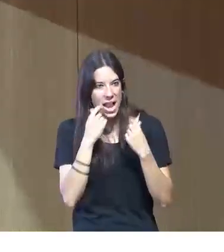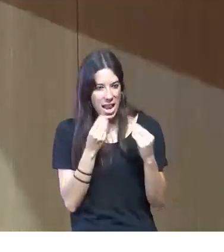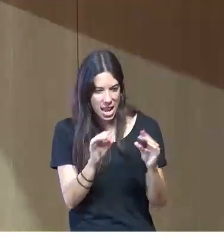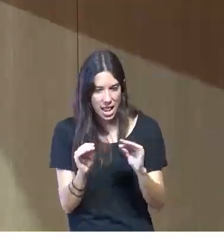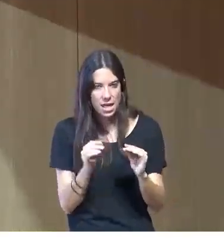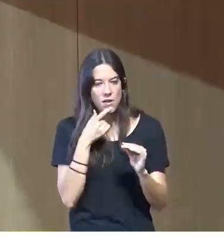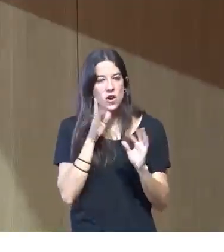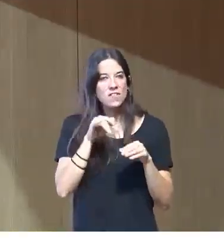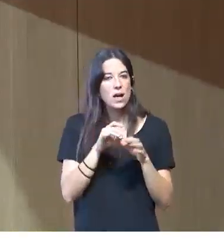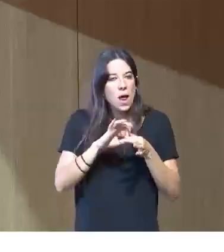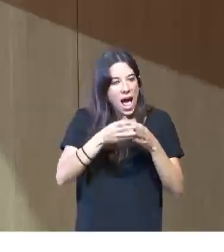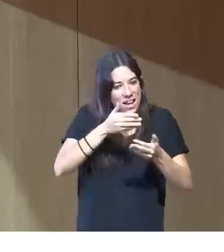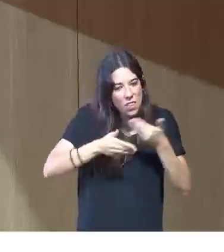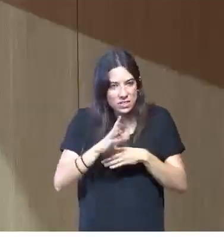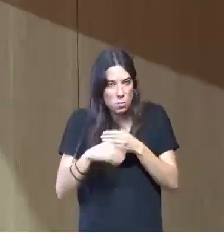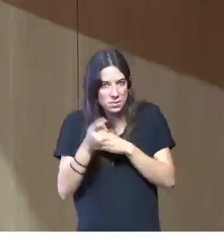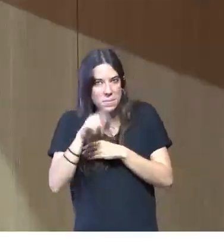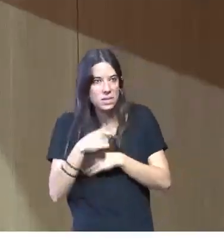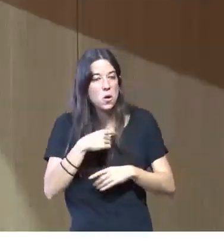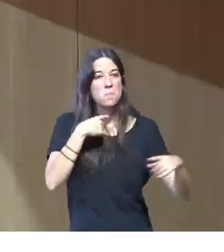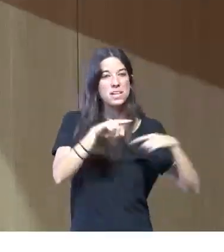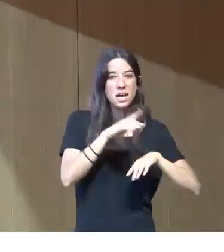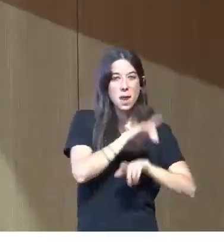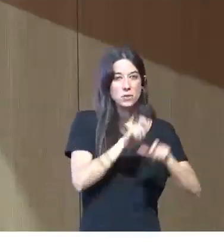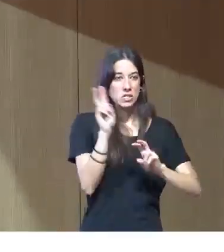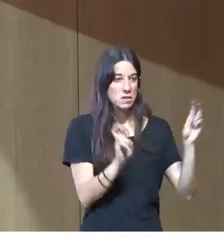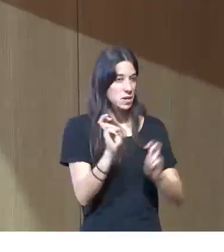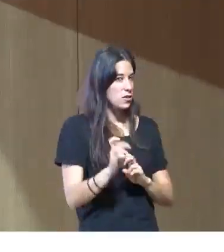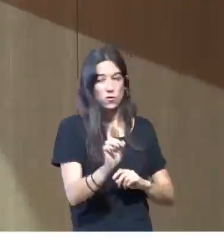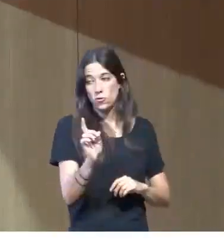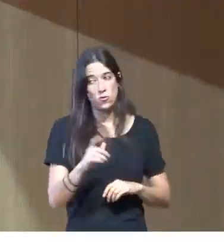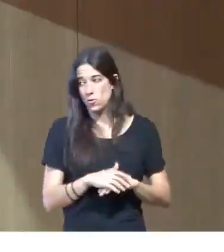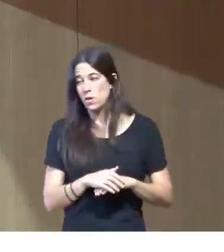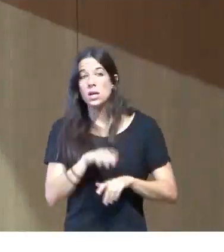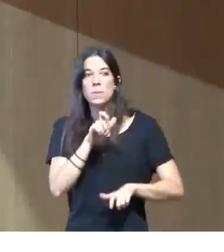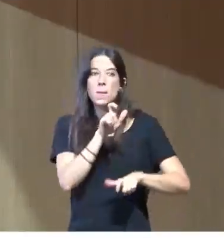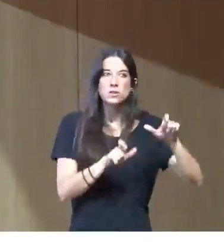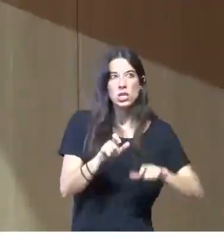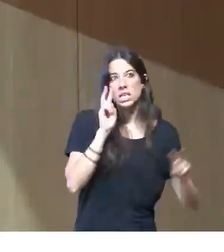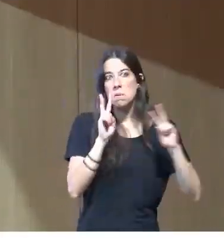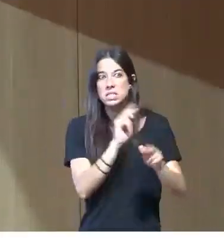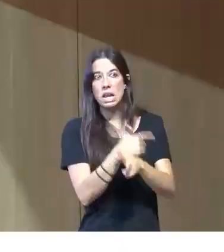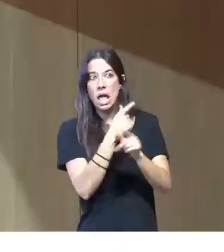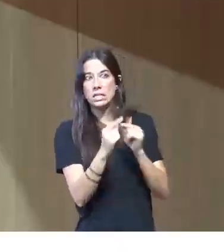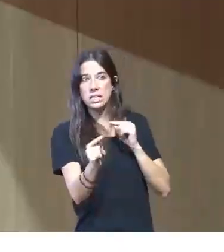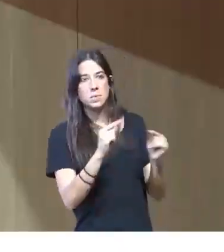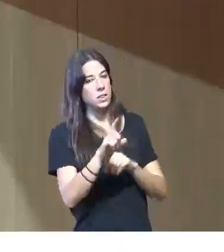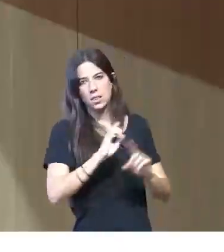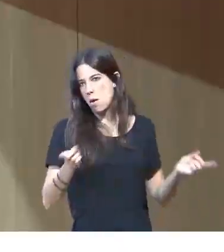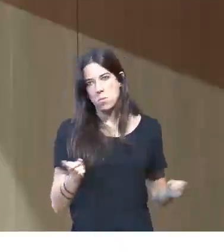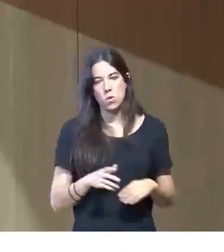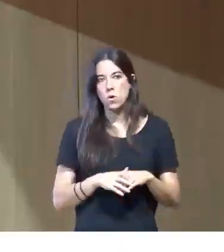alianzas y mi mensaje no va para los que estáis hoy aquí ni para los que estáis en streaming va para todas esas personas